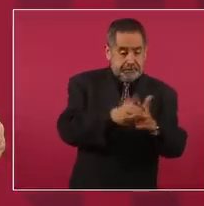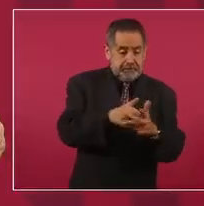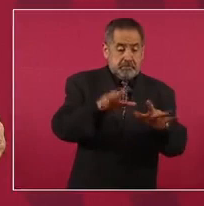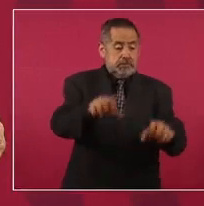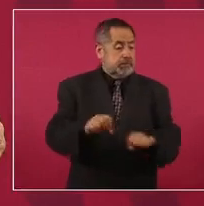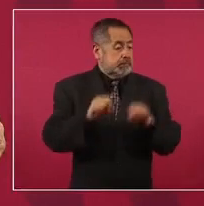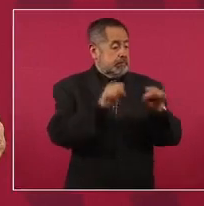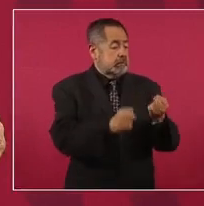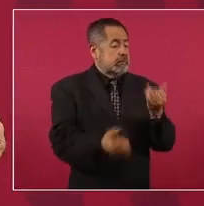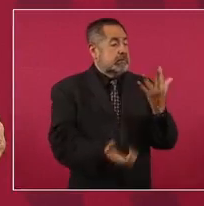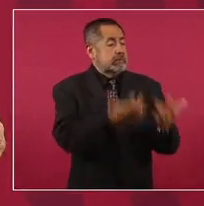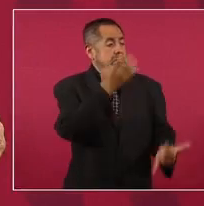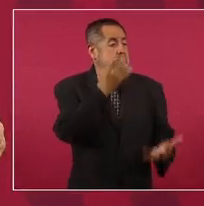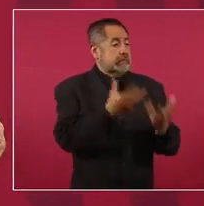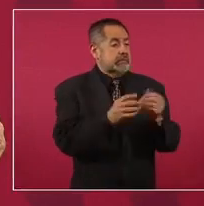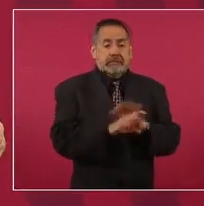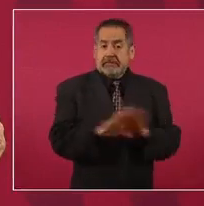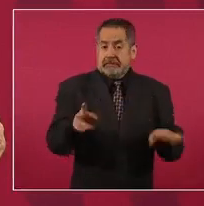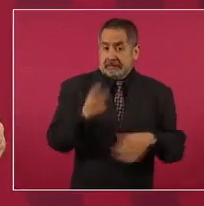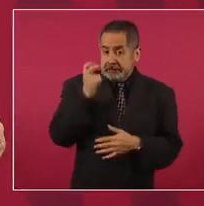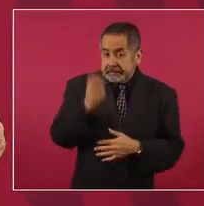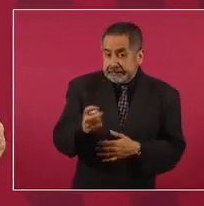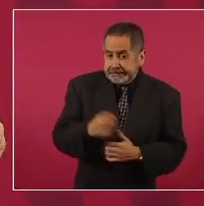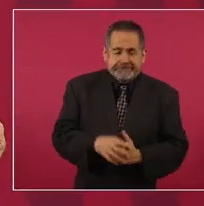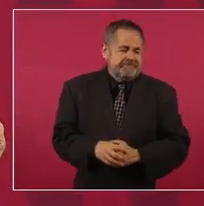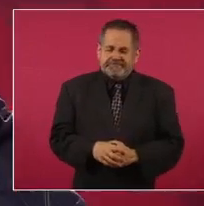los hayan quemado en un basurero.